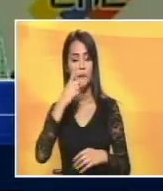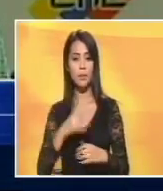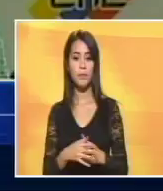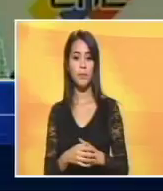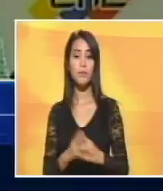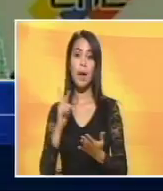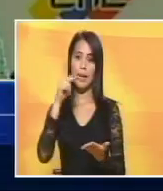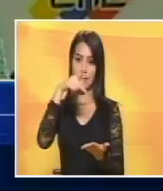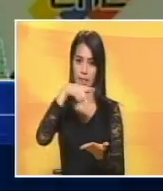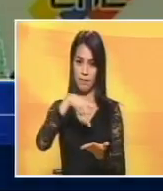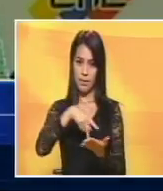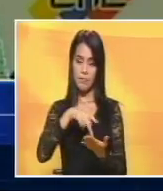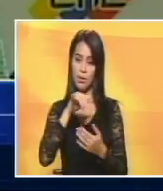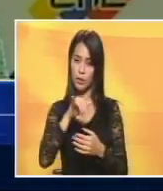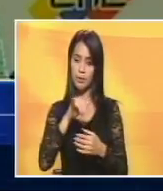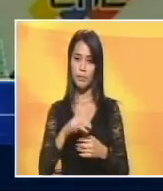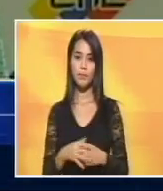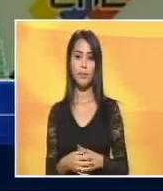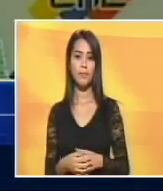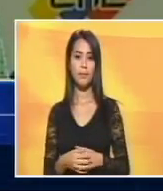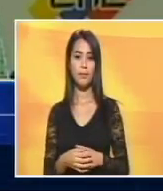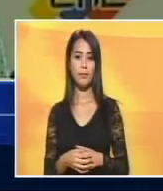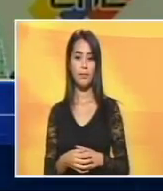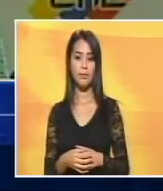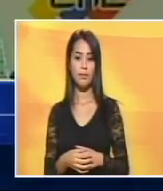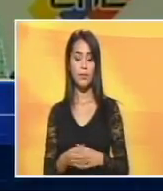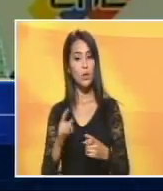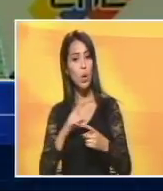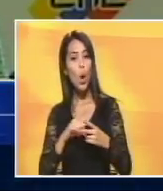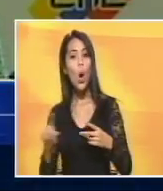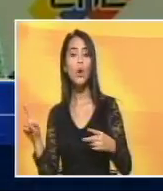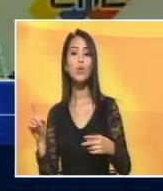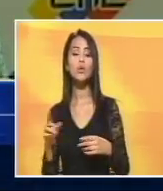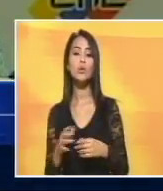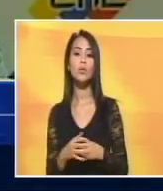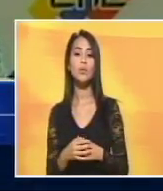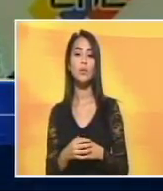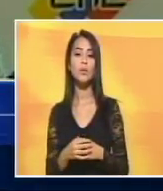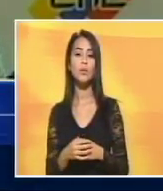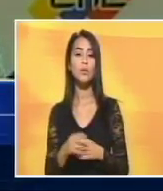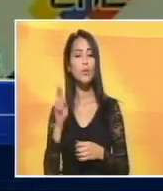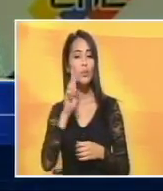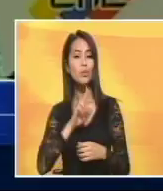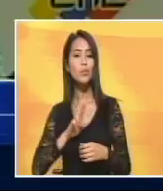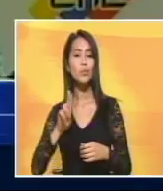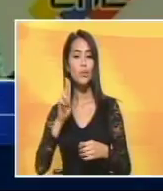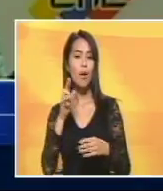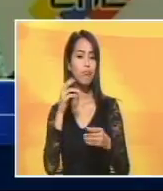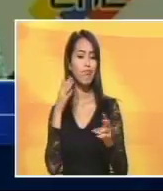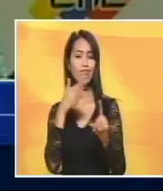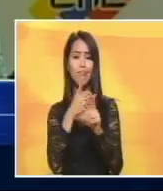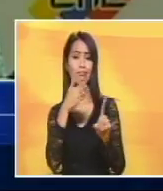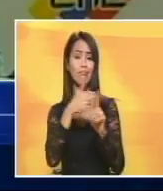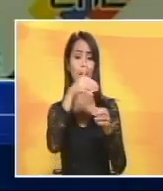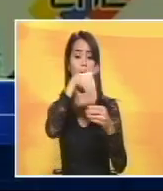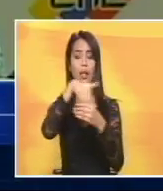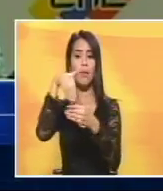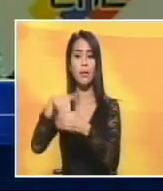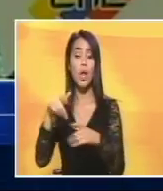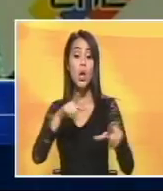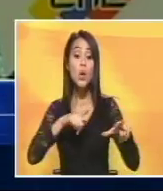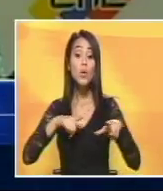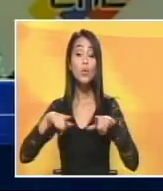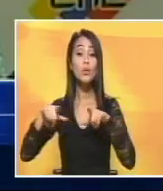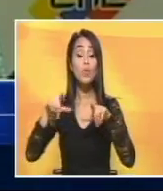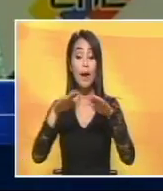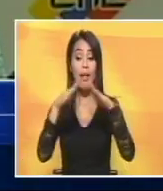que participaron en ella. Otro elemento utilizado para atacar las elecciones ha sido la reubicación